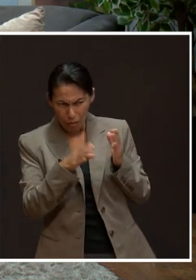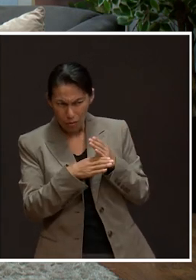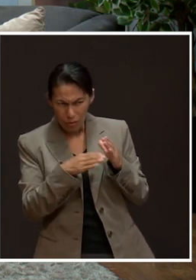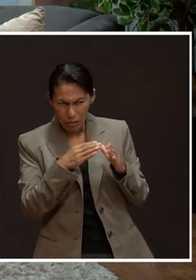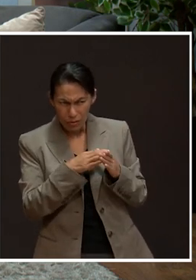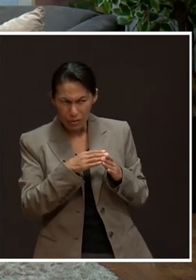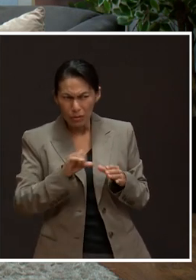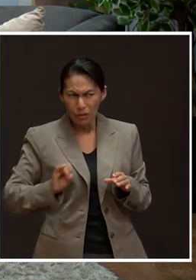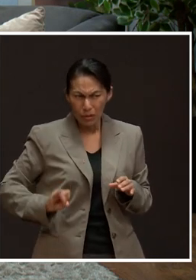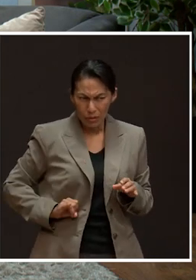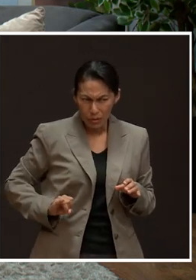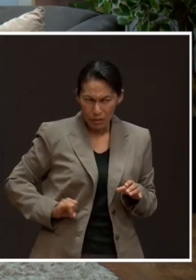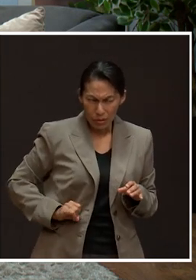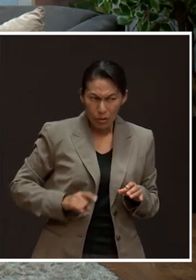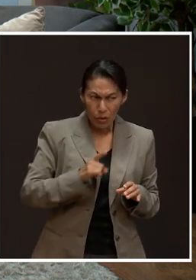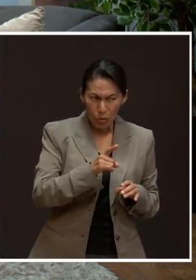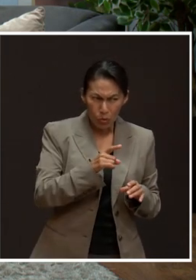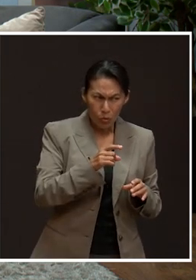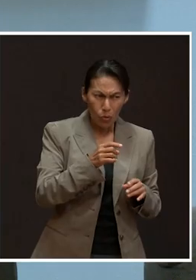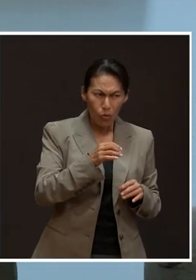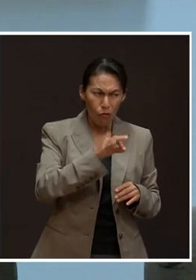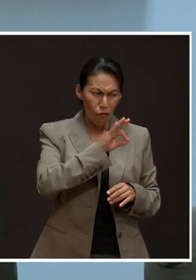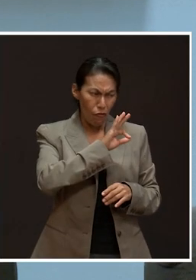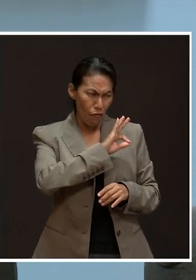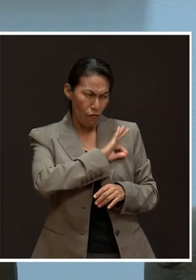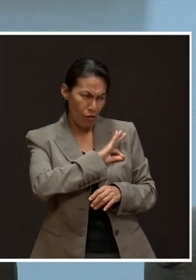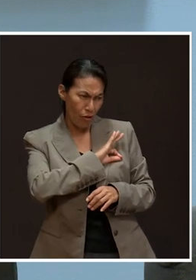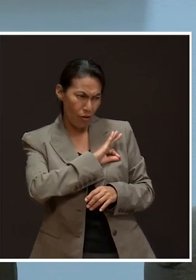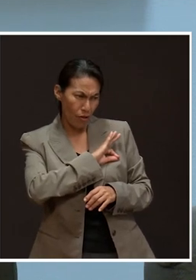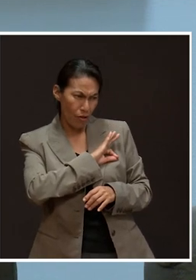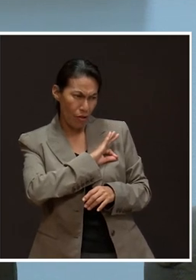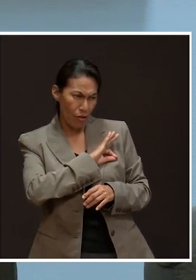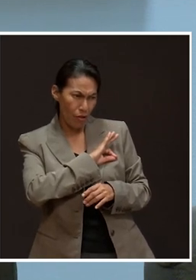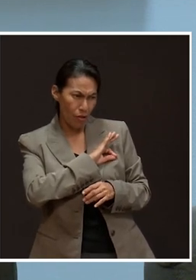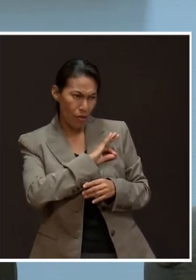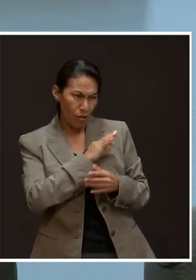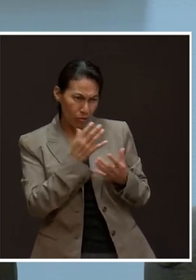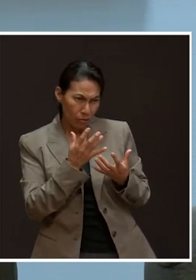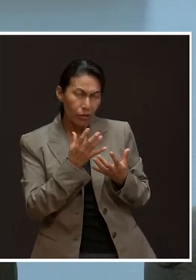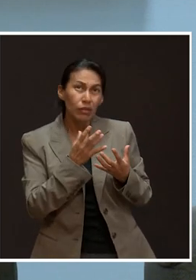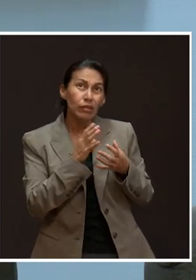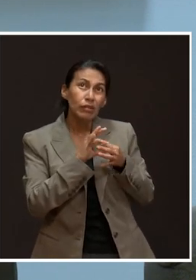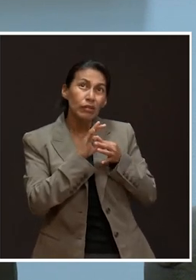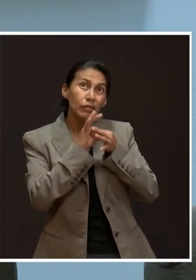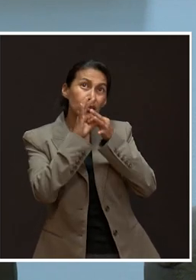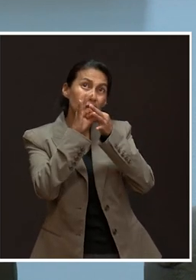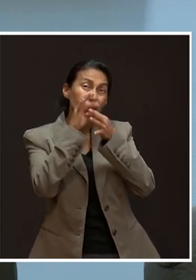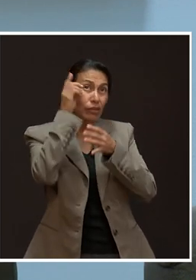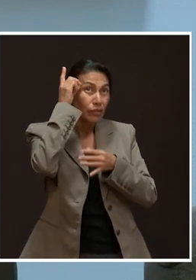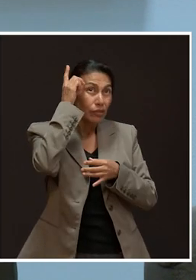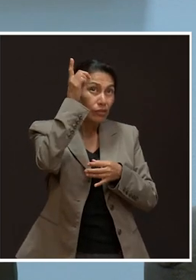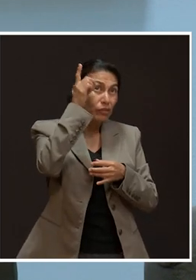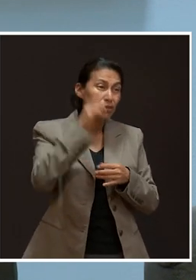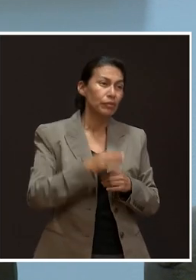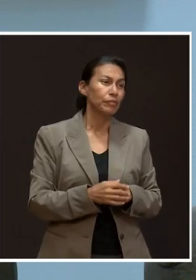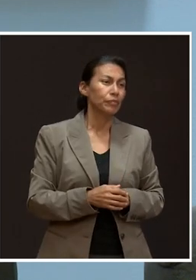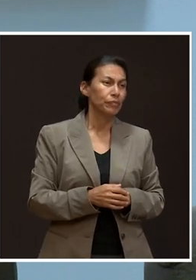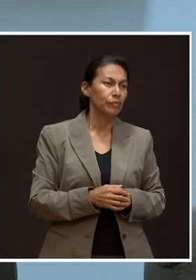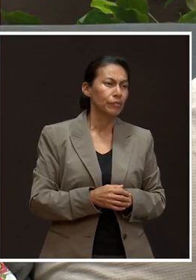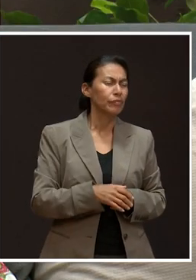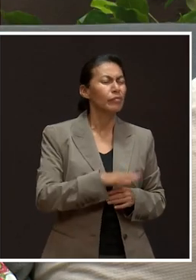cosas interesantísimas donde tú has usado el poder de la fe, pero la fe dirigida a Dios.